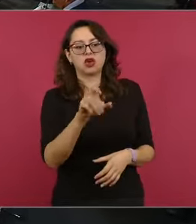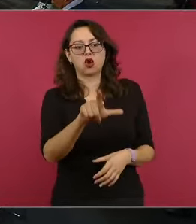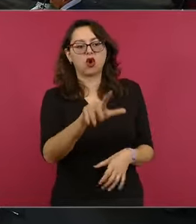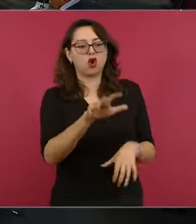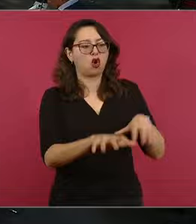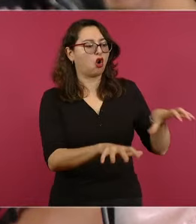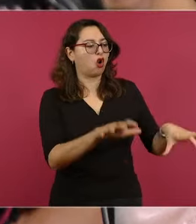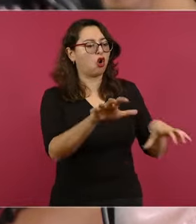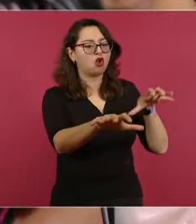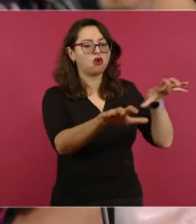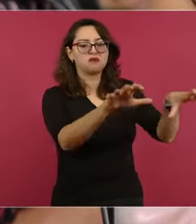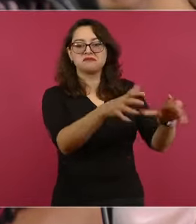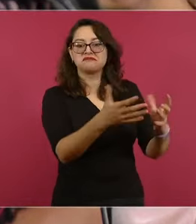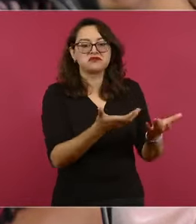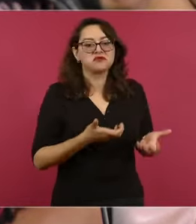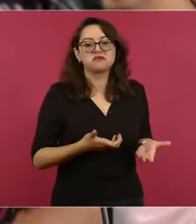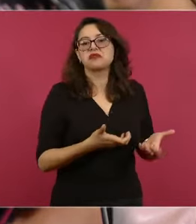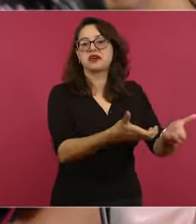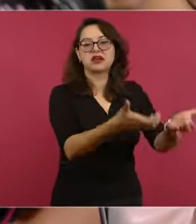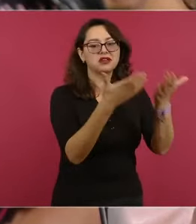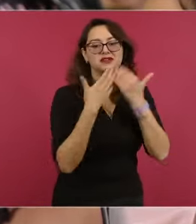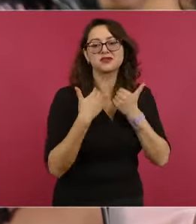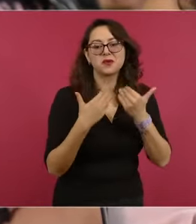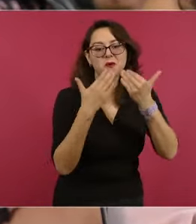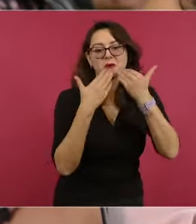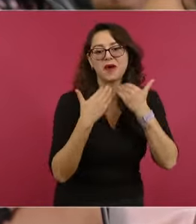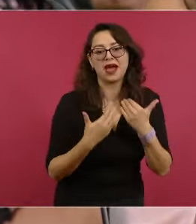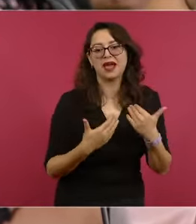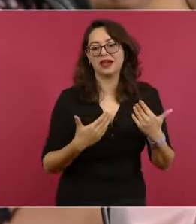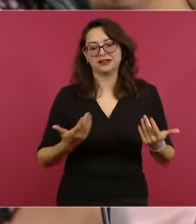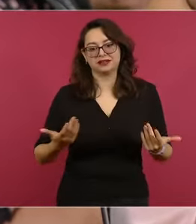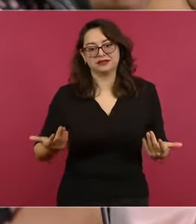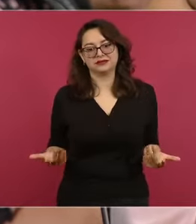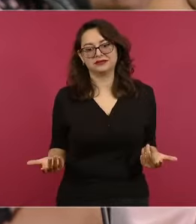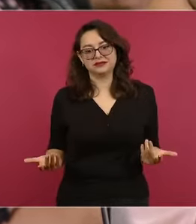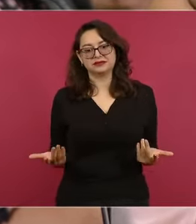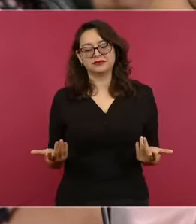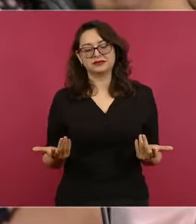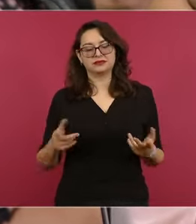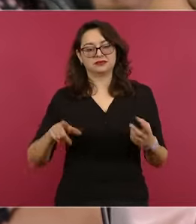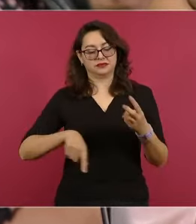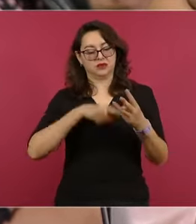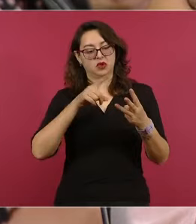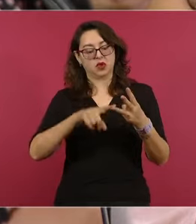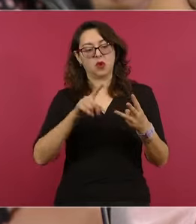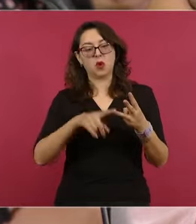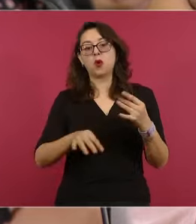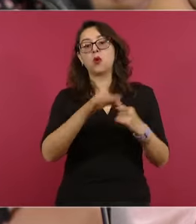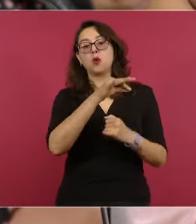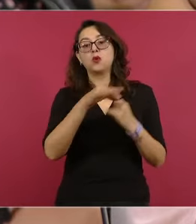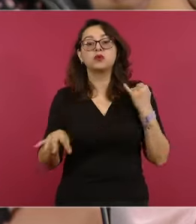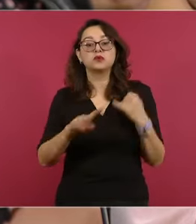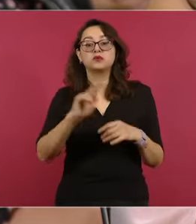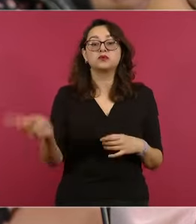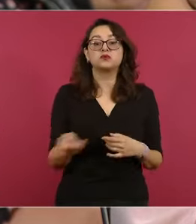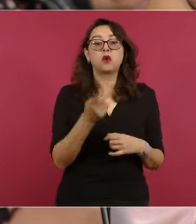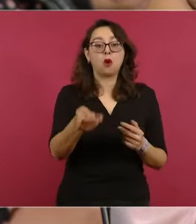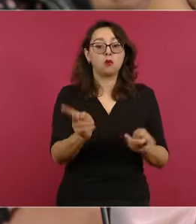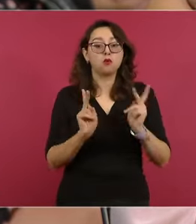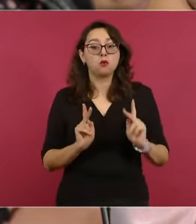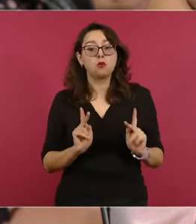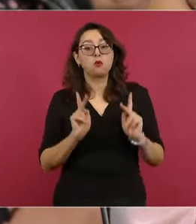sí necesitan ese apoyo. Y finalmente preguntarle si el puente Federación se va a hacer, no se va a